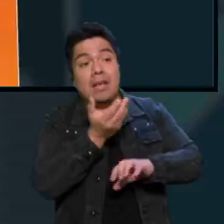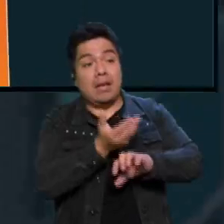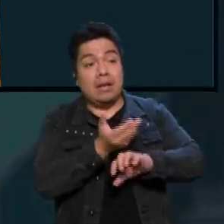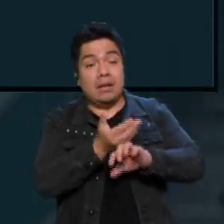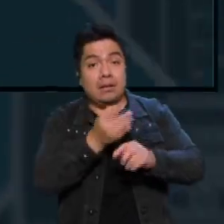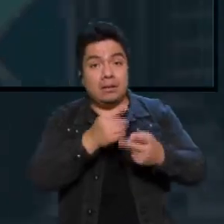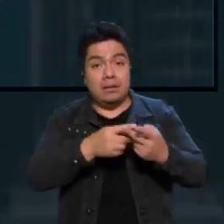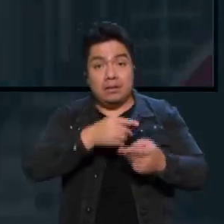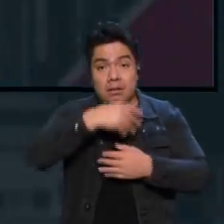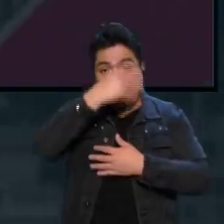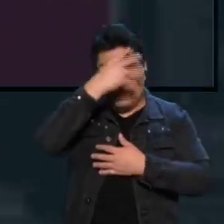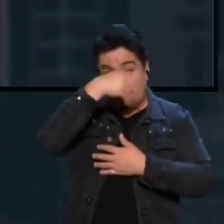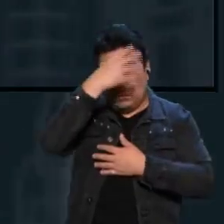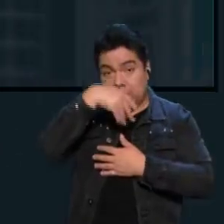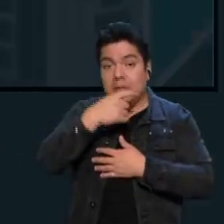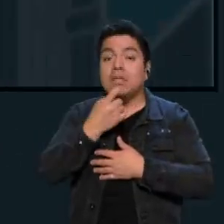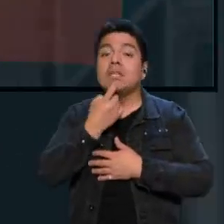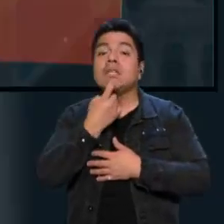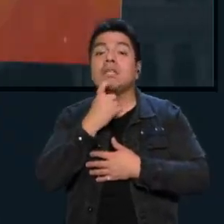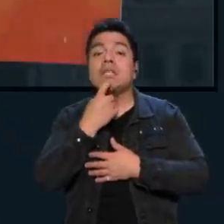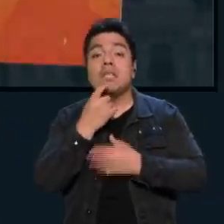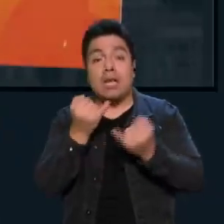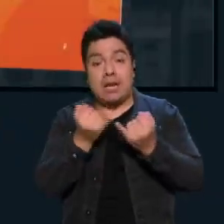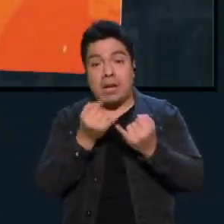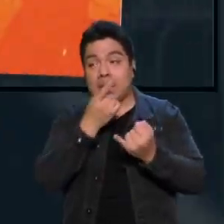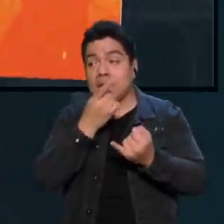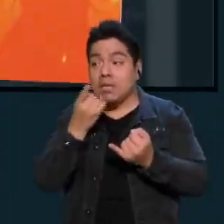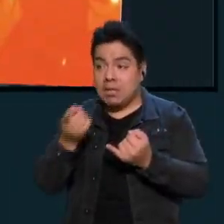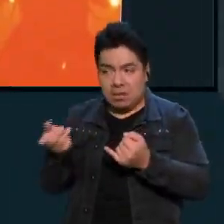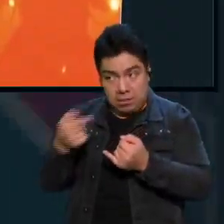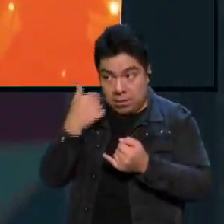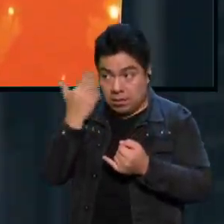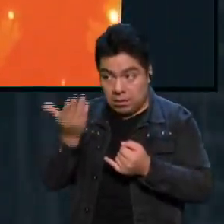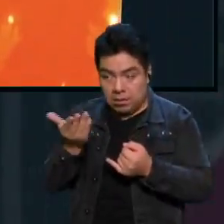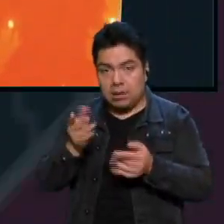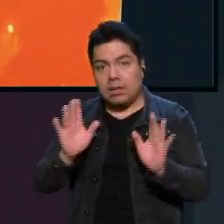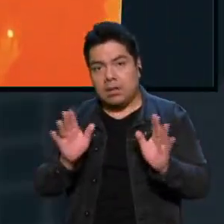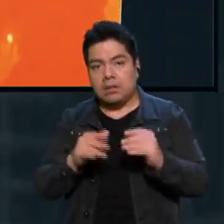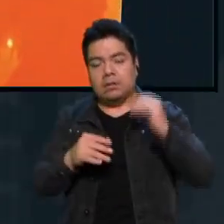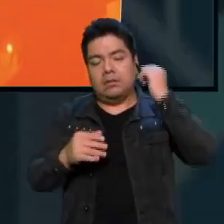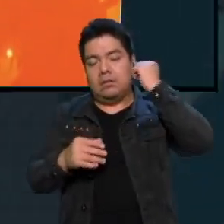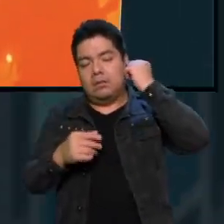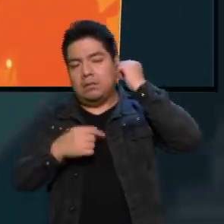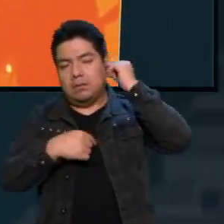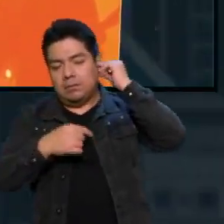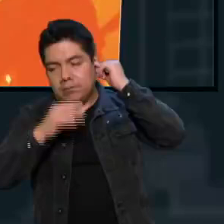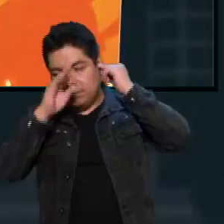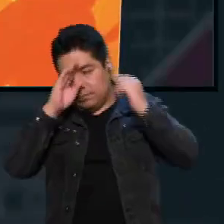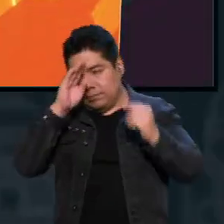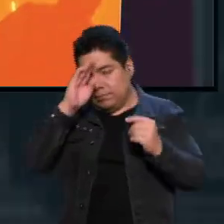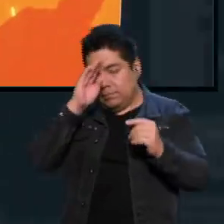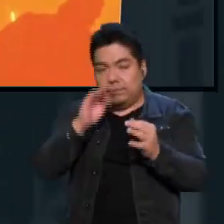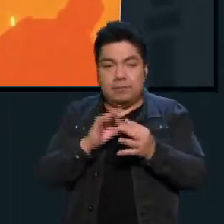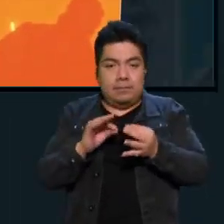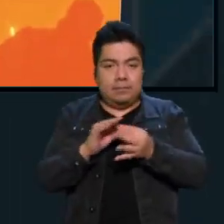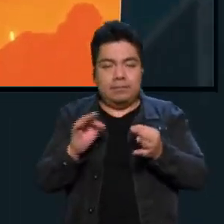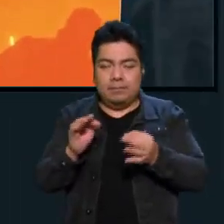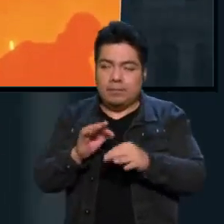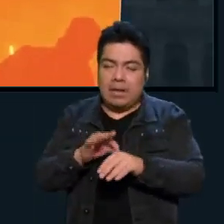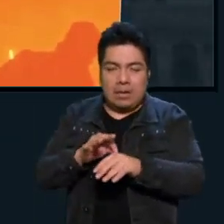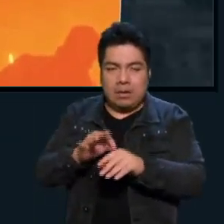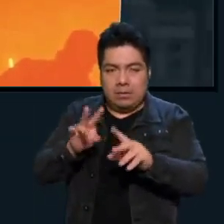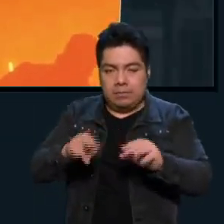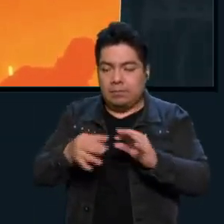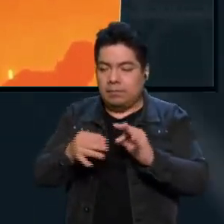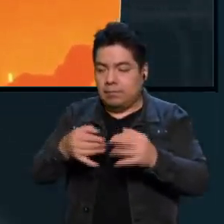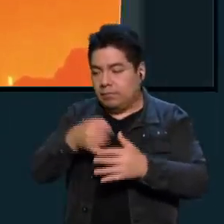Trump se lo ofreció a López Obrador en algún momento. A partir de esa anécdota, yo construyo esta realidad. Y luego, bueno,